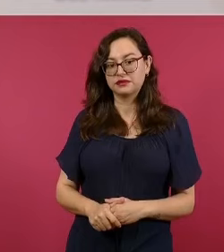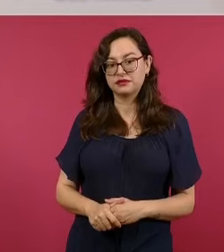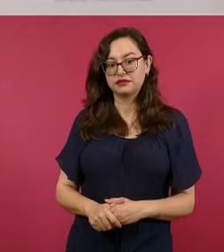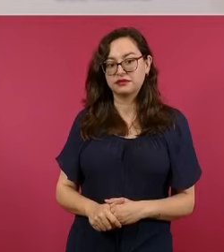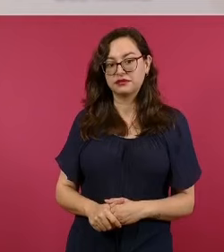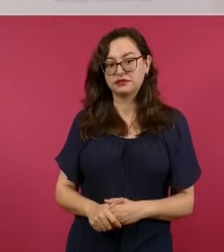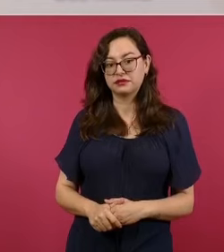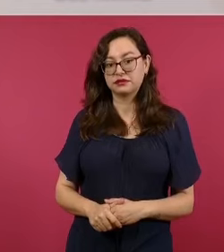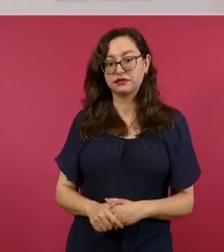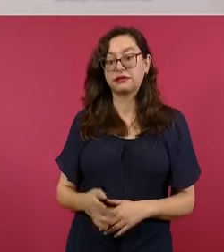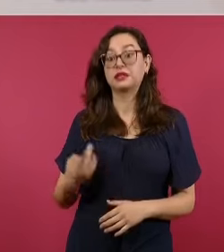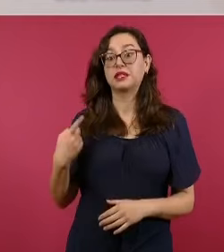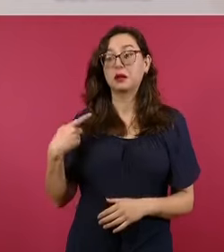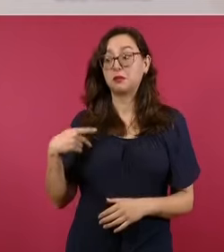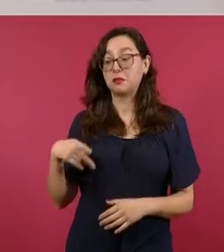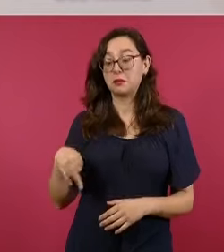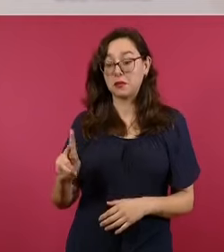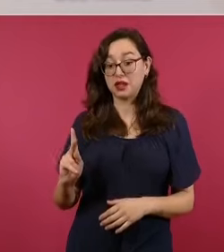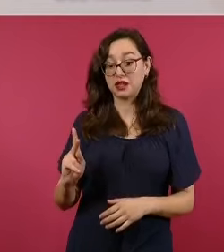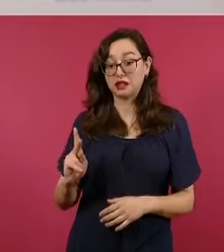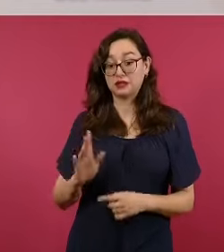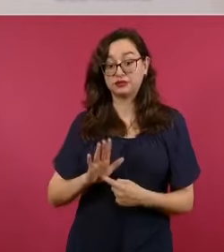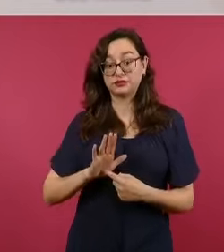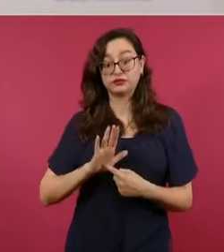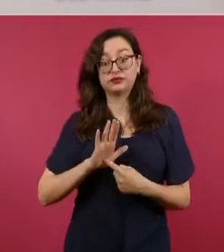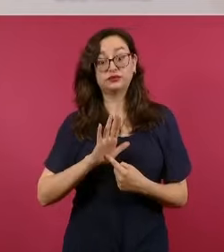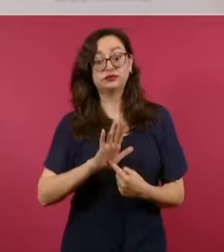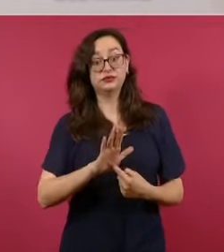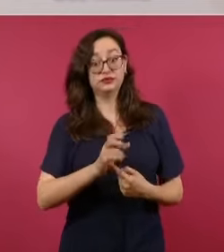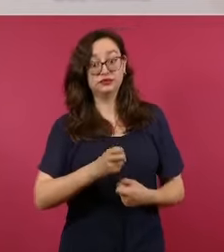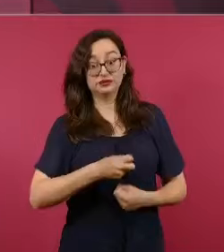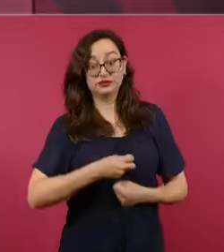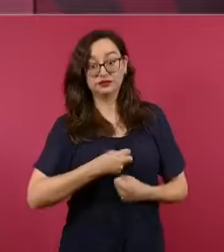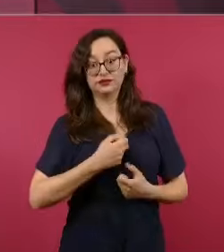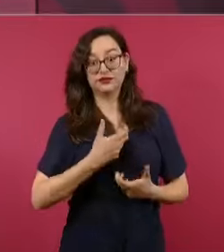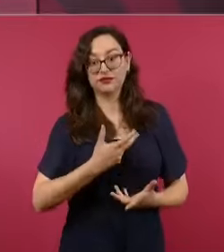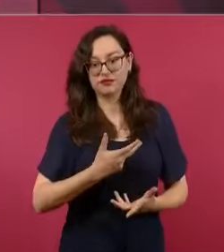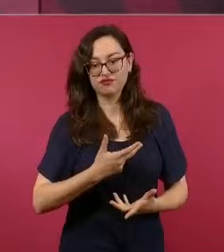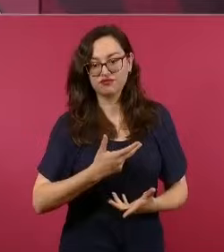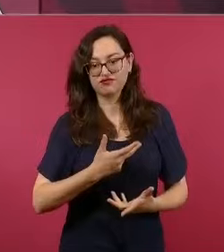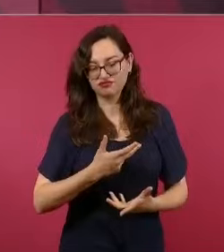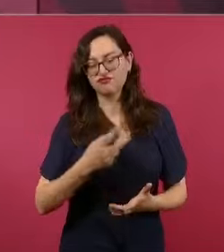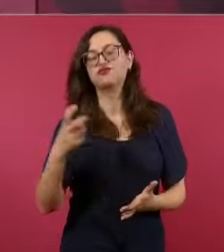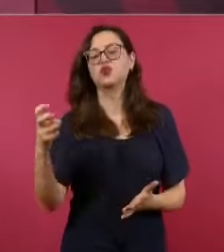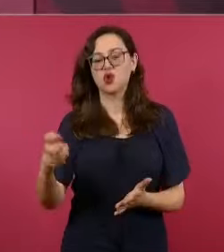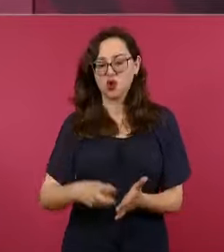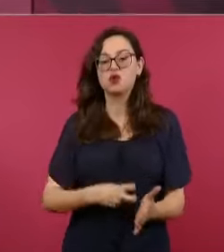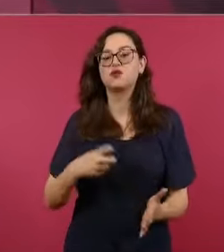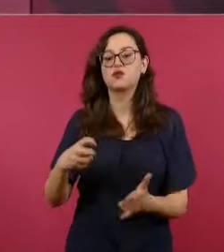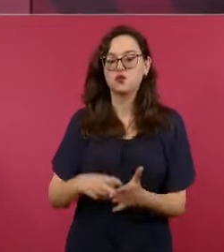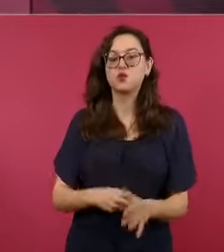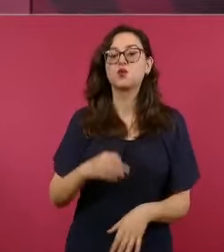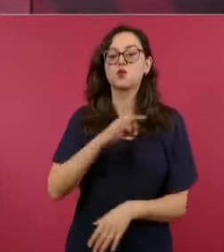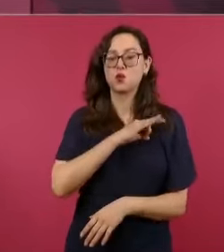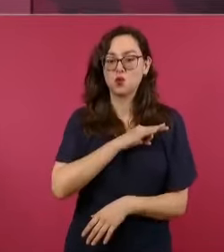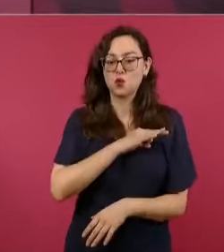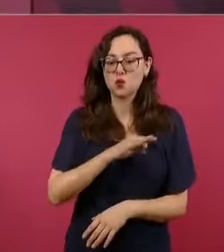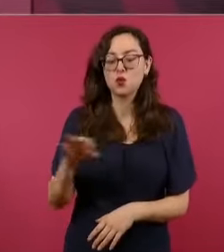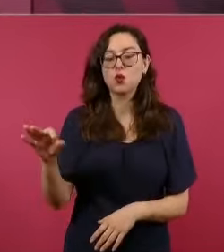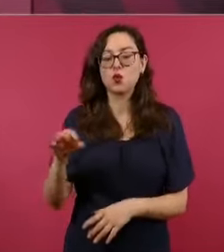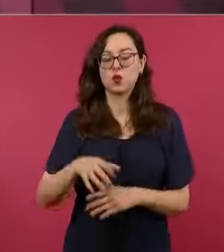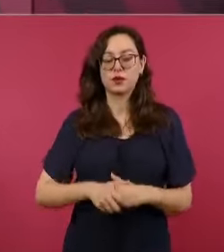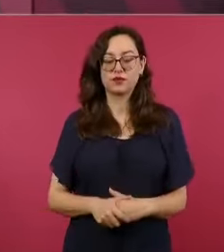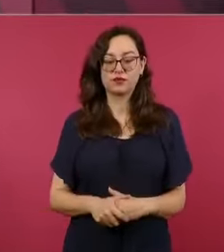transformación ahora ya no se puede mediatizar que era lo que hacían